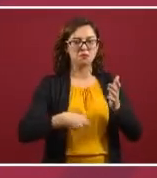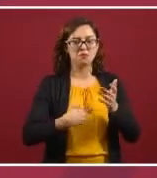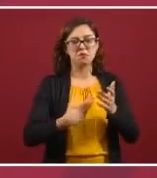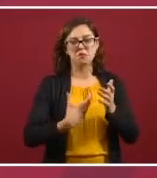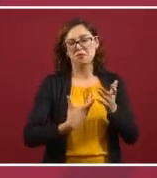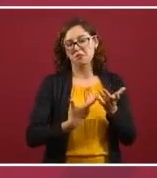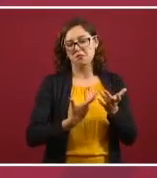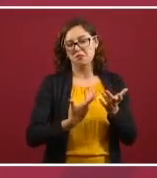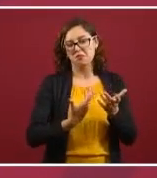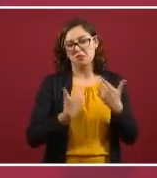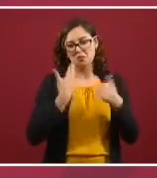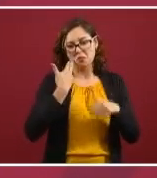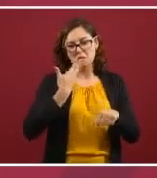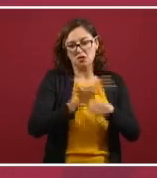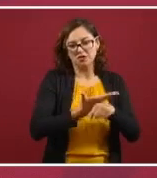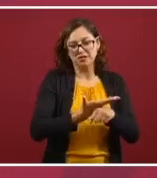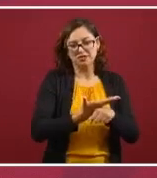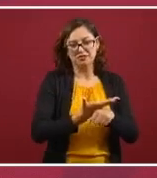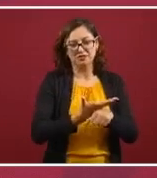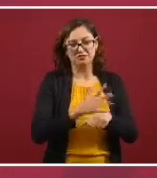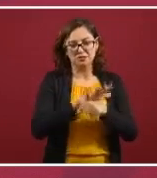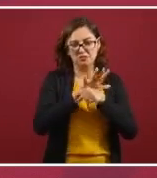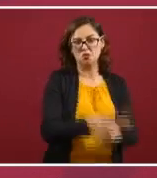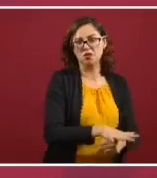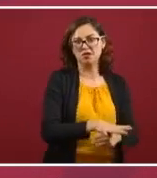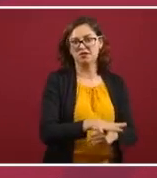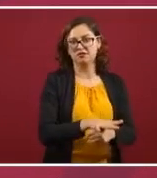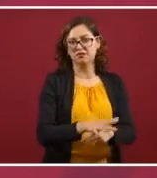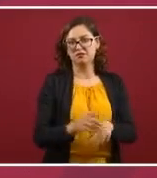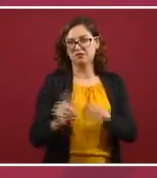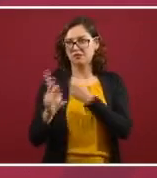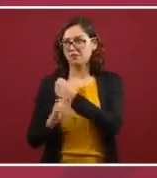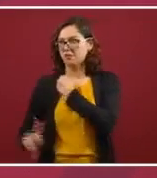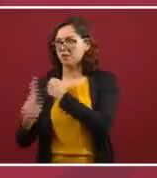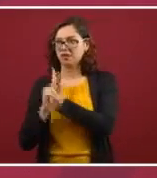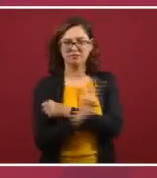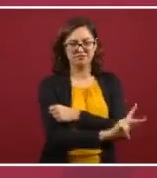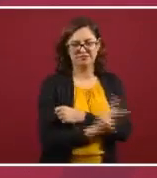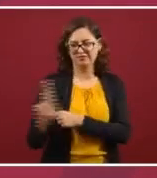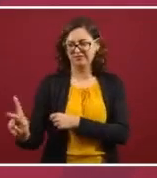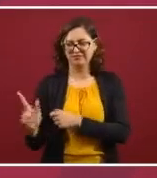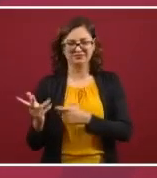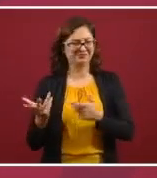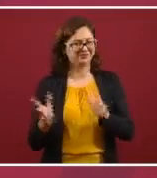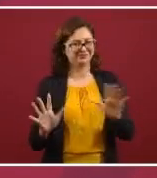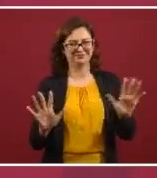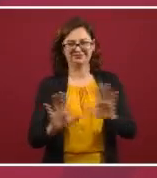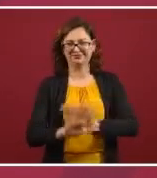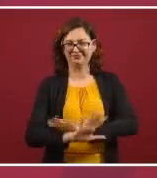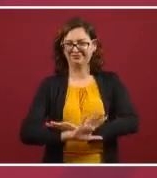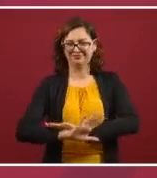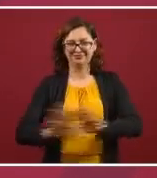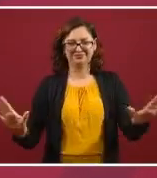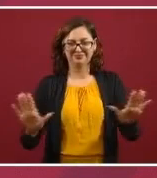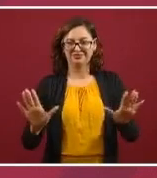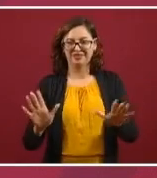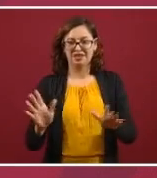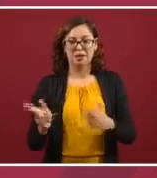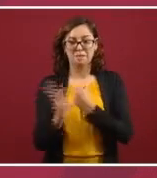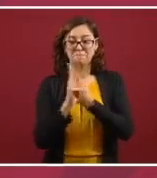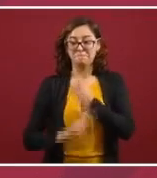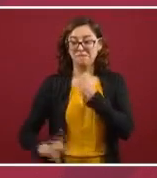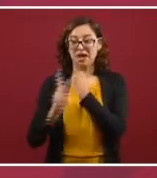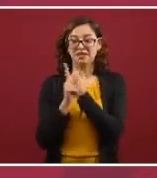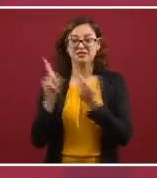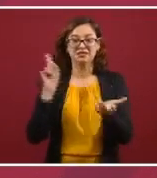o ser un represor. Que gobierna un país tiene que cuidar la vida